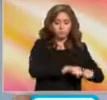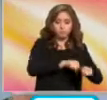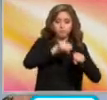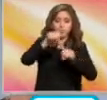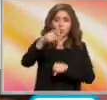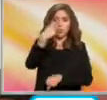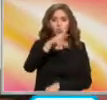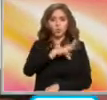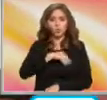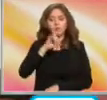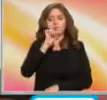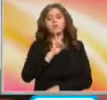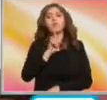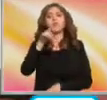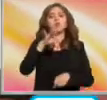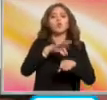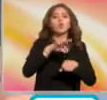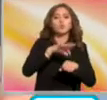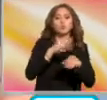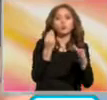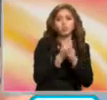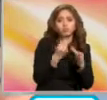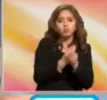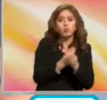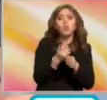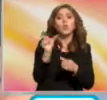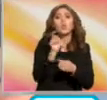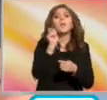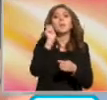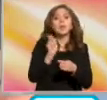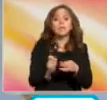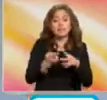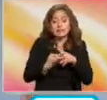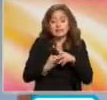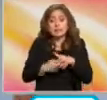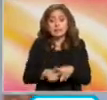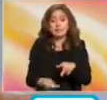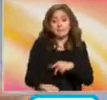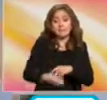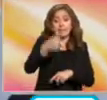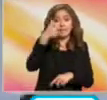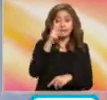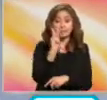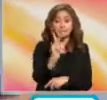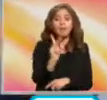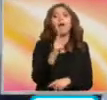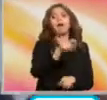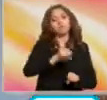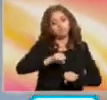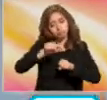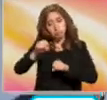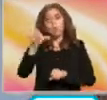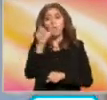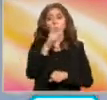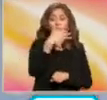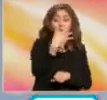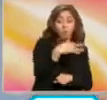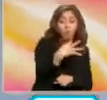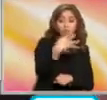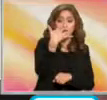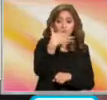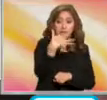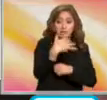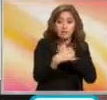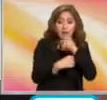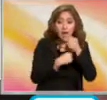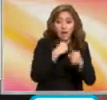al ginecólogo o ginecóloga es cuando llega su primera menstruación. E incluso si estás viendo que llegan los 14, 15 años y no ha llegado a la